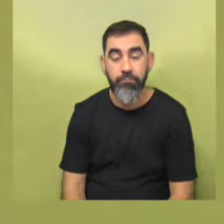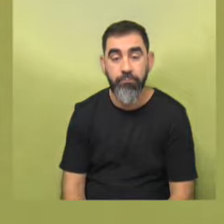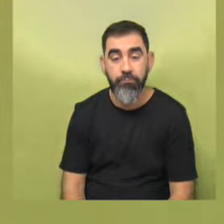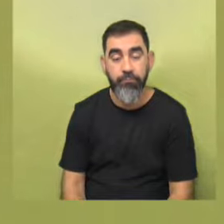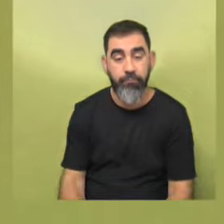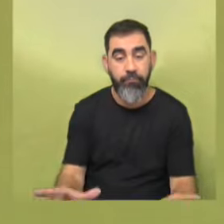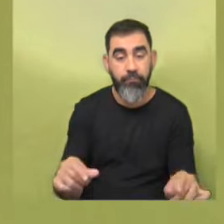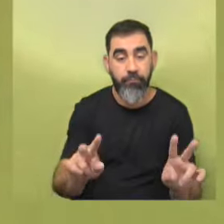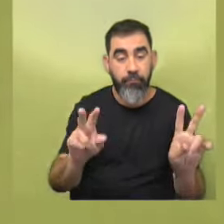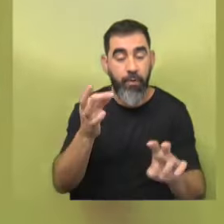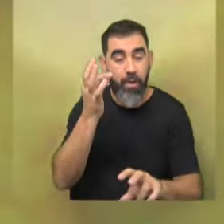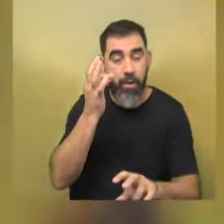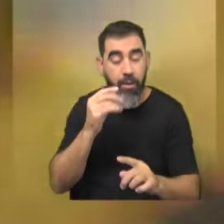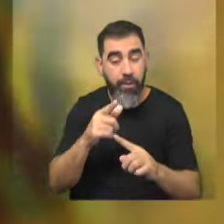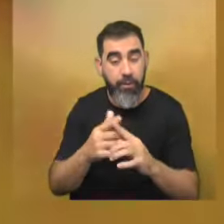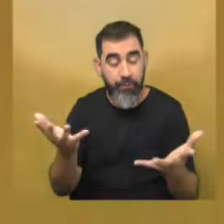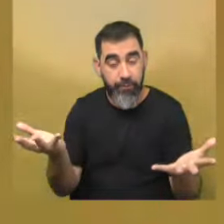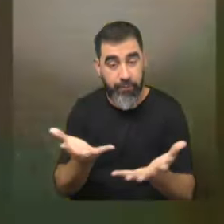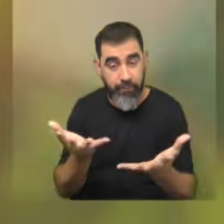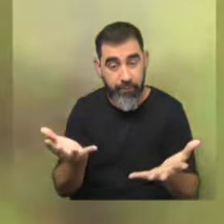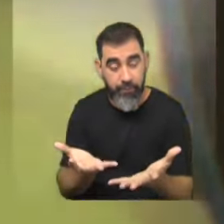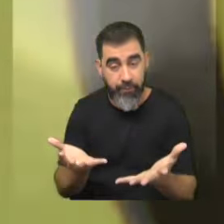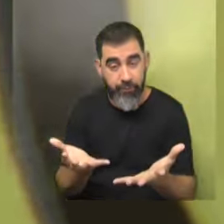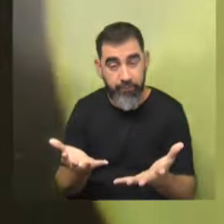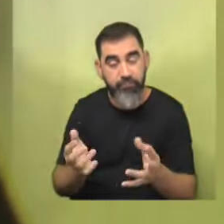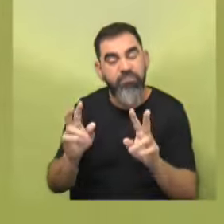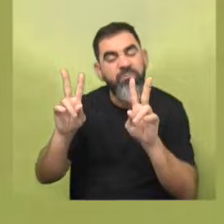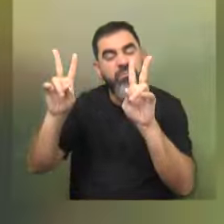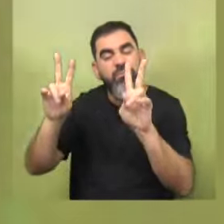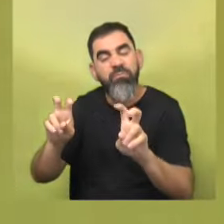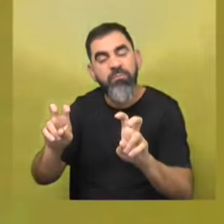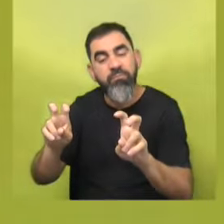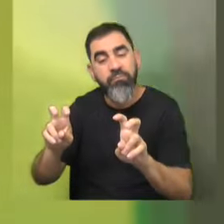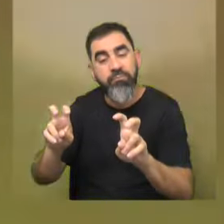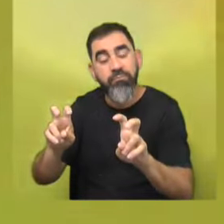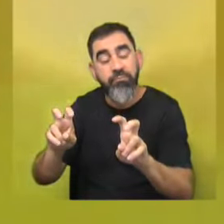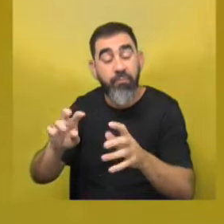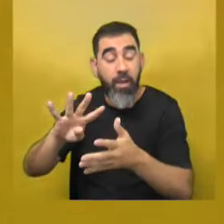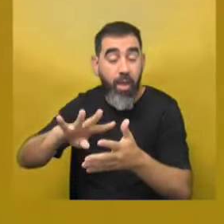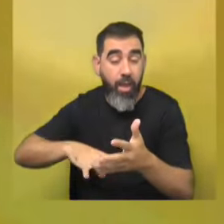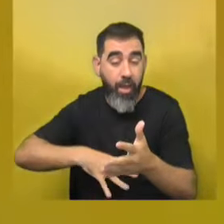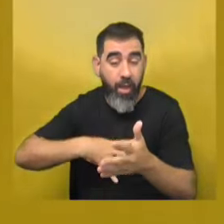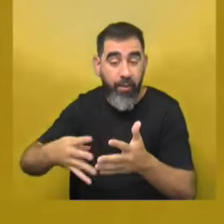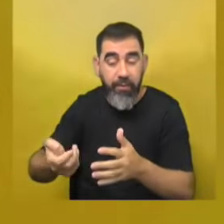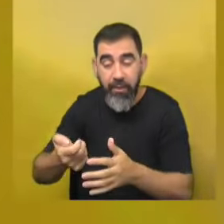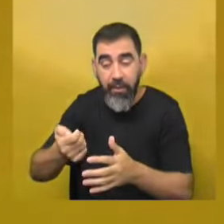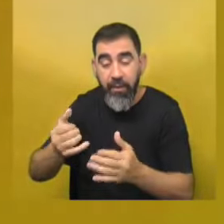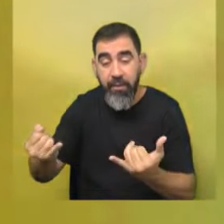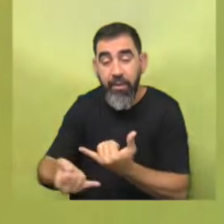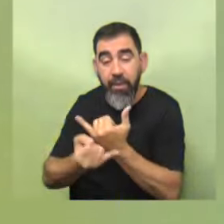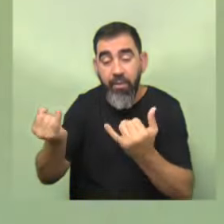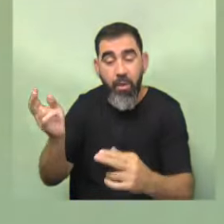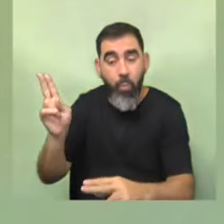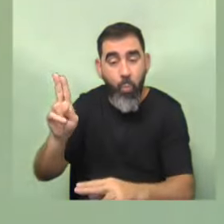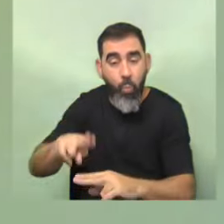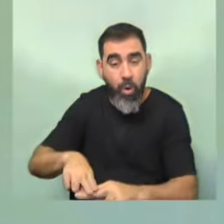Dejamos el acné, al menos por ahora, y nos metemos en un tema marcado por el calendario, porque estamos cerca del Día de los